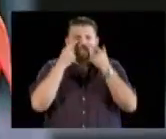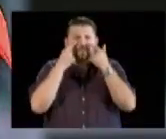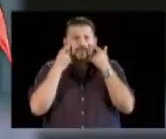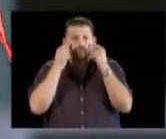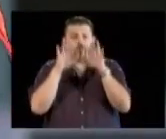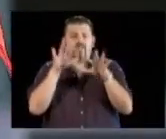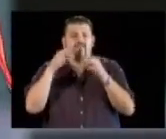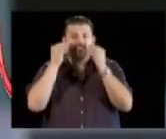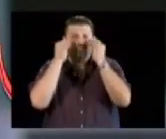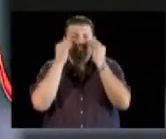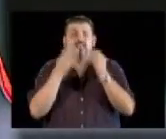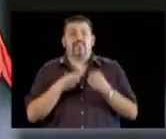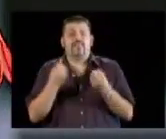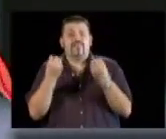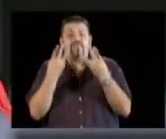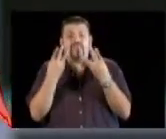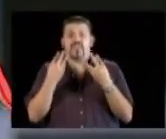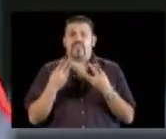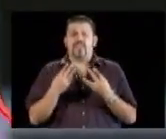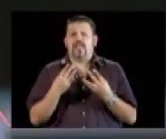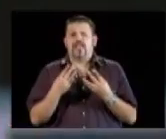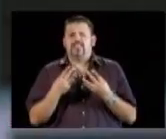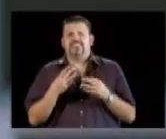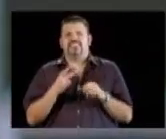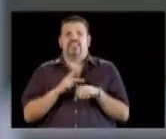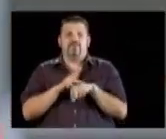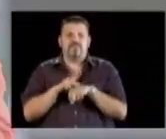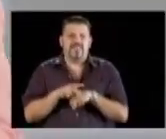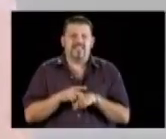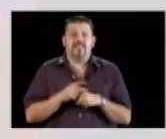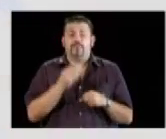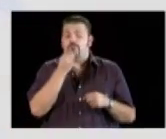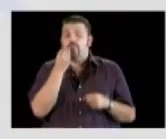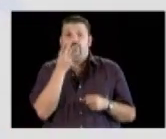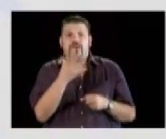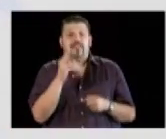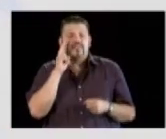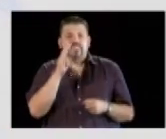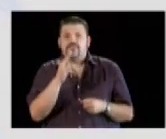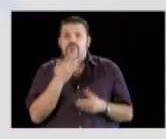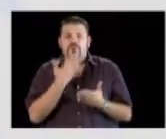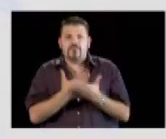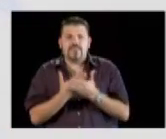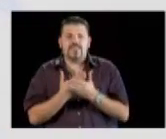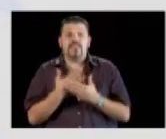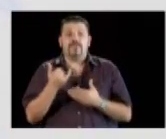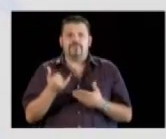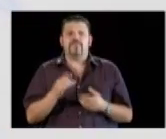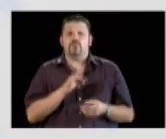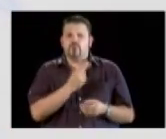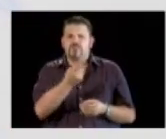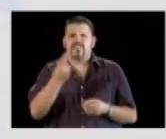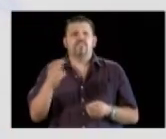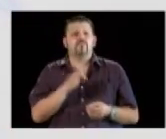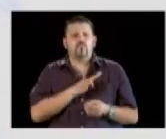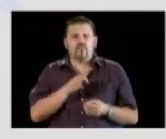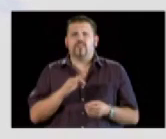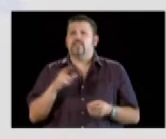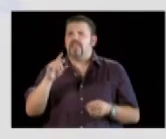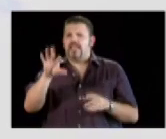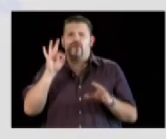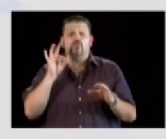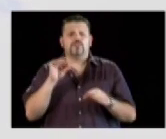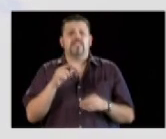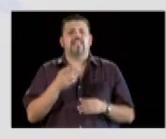deja la piel alrededor del ojo muy sedosa, muy padre. Lo van a poder conseguir en todos los centros de